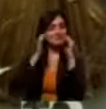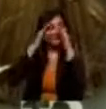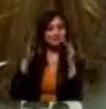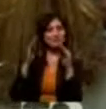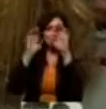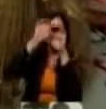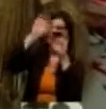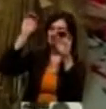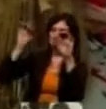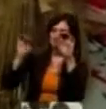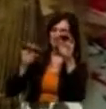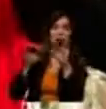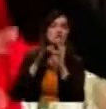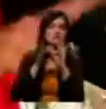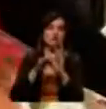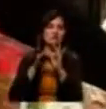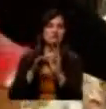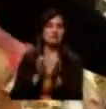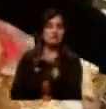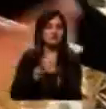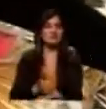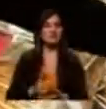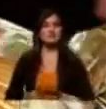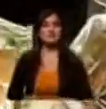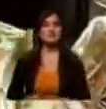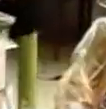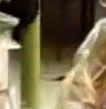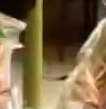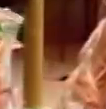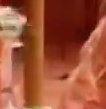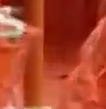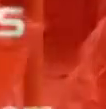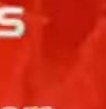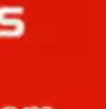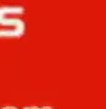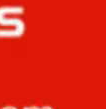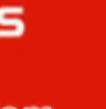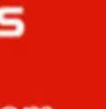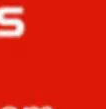y además para colaborar. Johanna Cañizares, 24 horas.